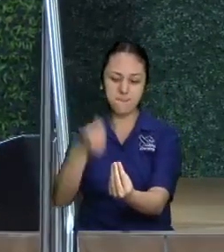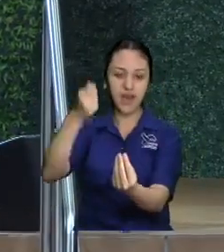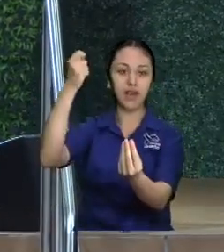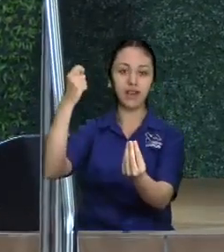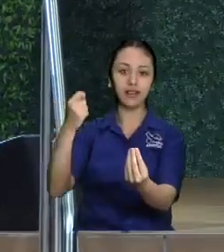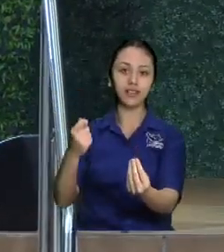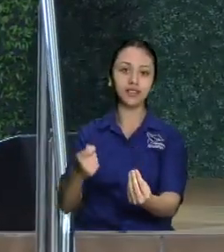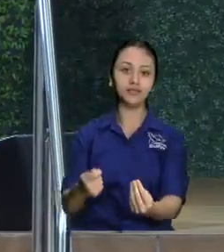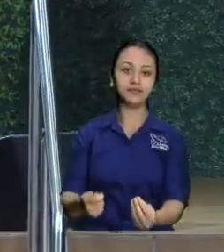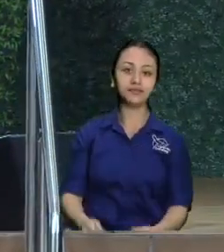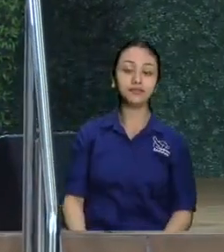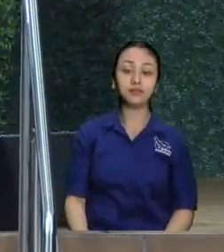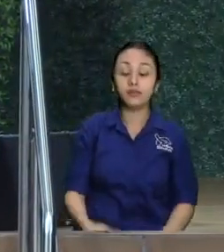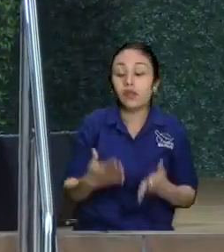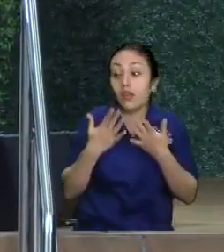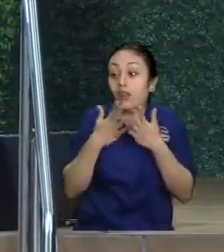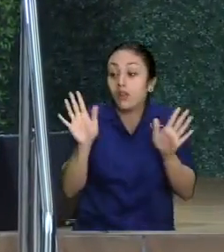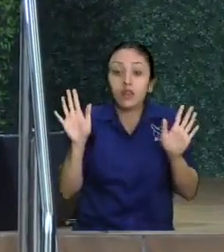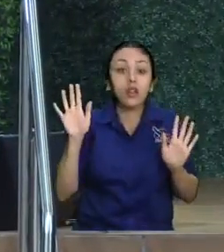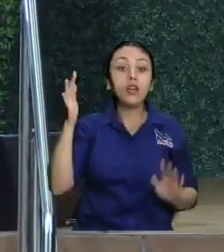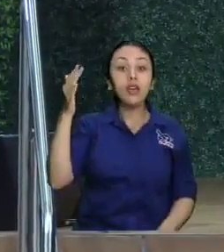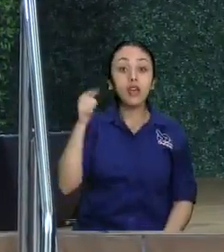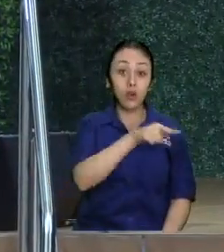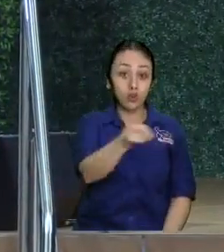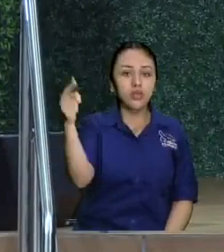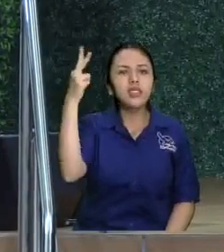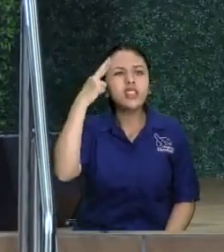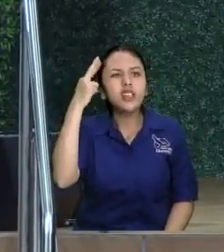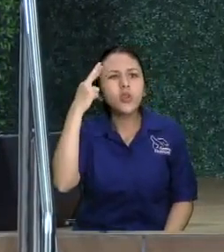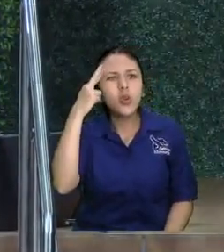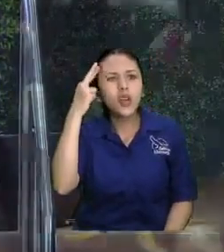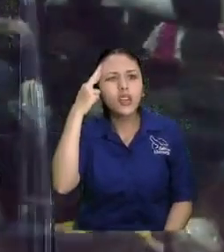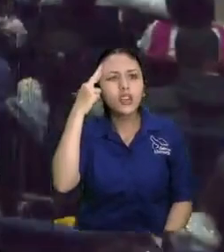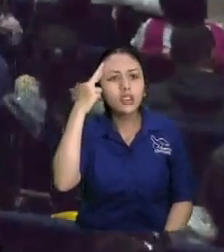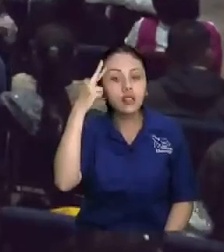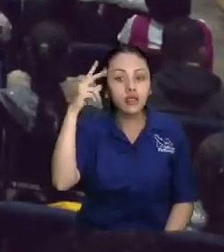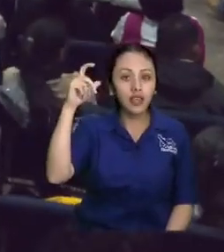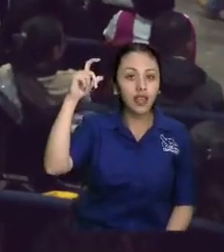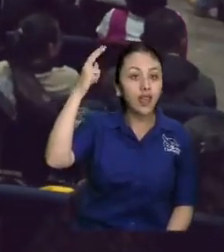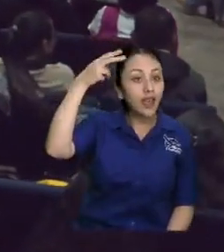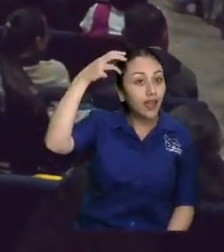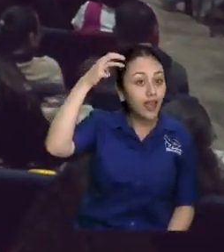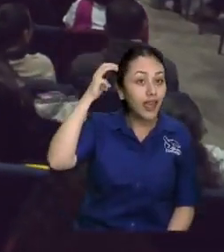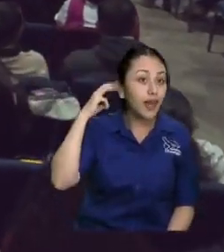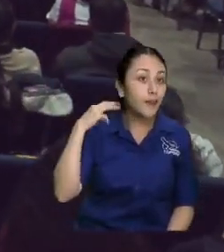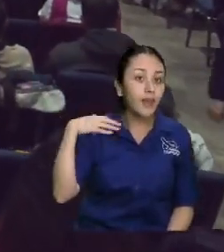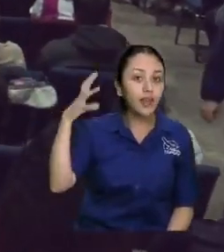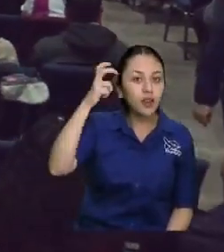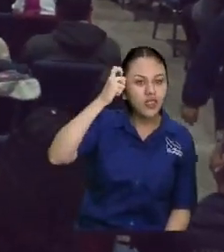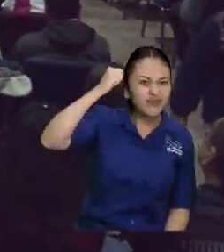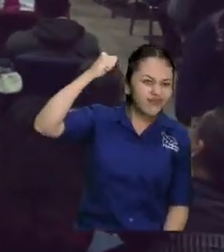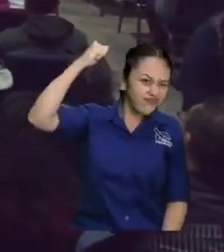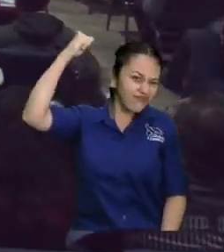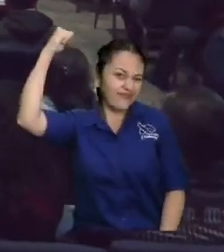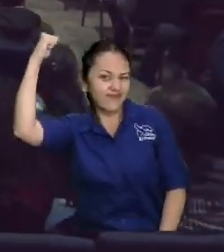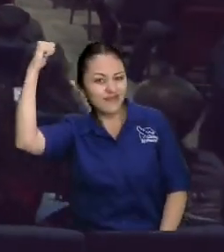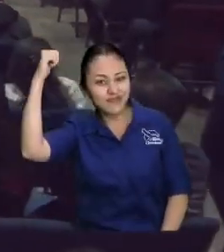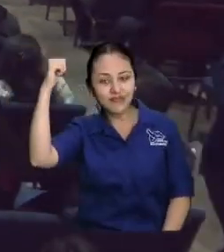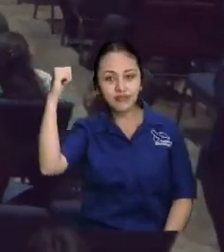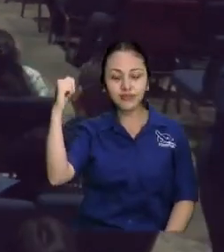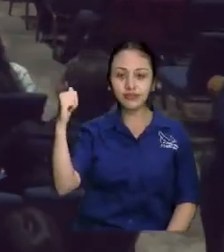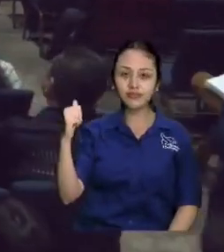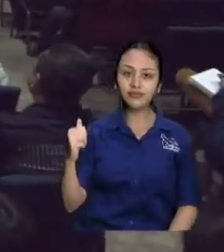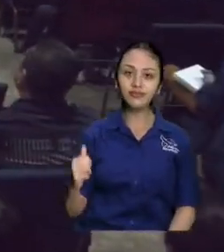O no sé cuántos se recuerdan que les jalaban las patillas para arriba así, y uno así, híjole. O que los